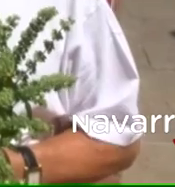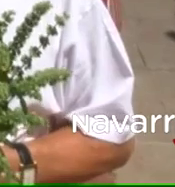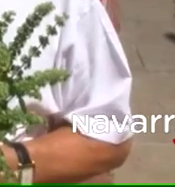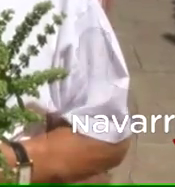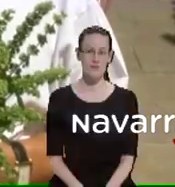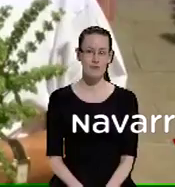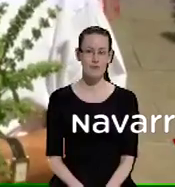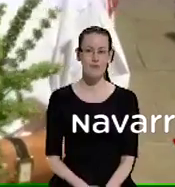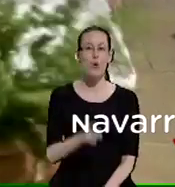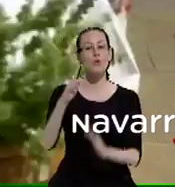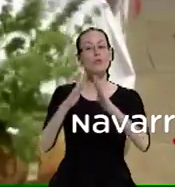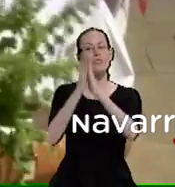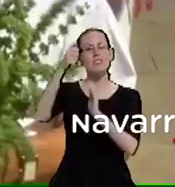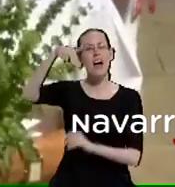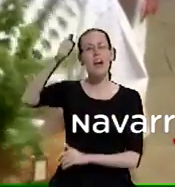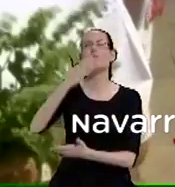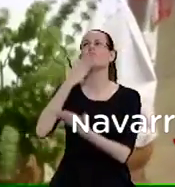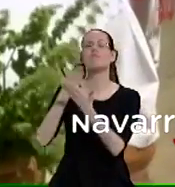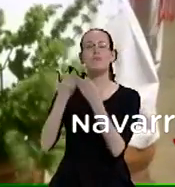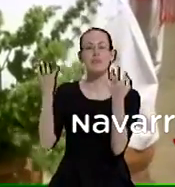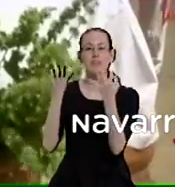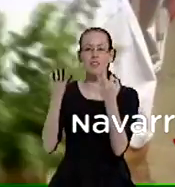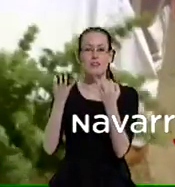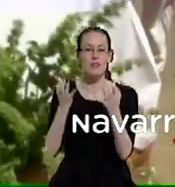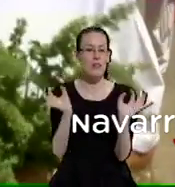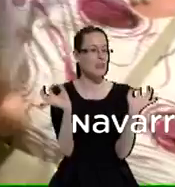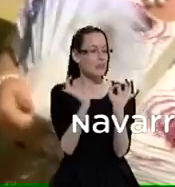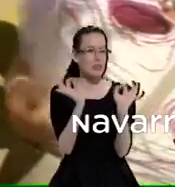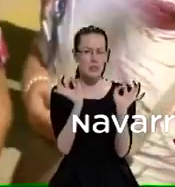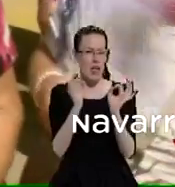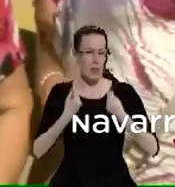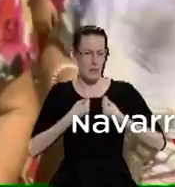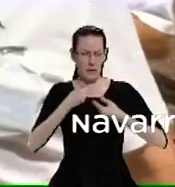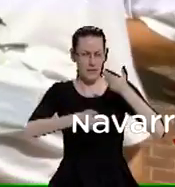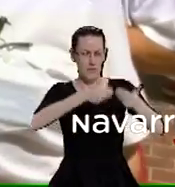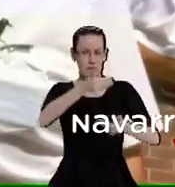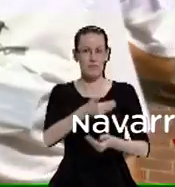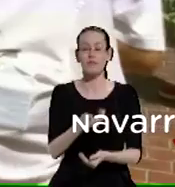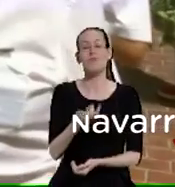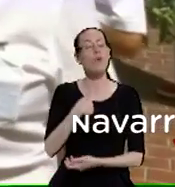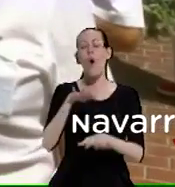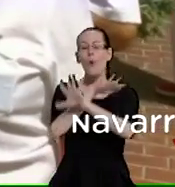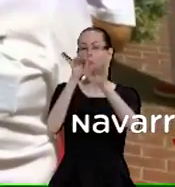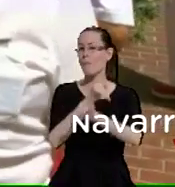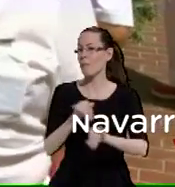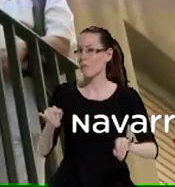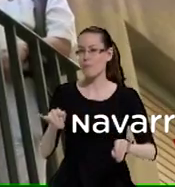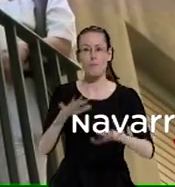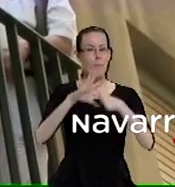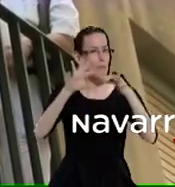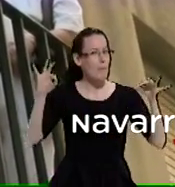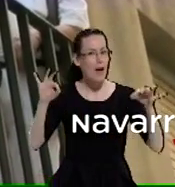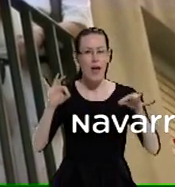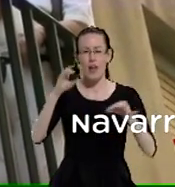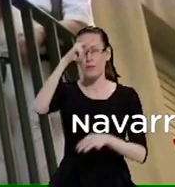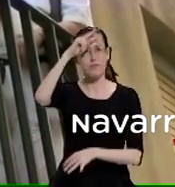¿Qué le pide usted a Santa Ana? Pues nada, nada más que me deje como estoy. Ya tengo bastante. Que tengamos paz. Que todo el mundo sea feliz y nos olvidemos de los